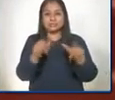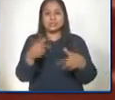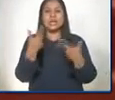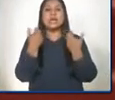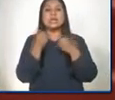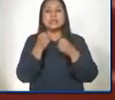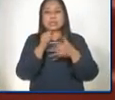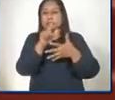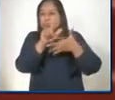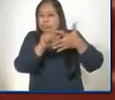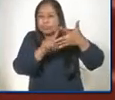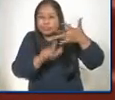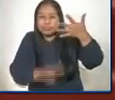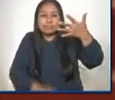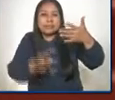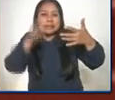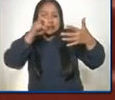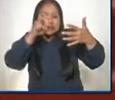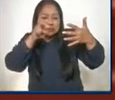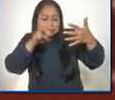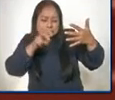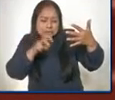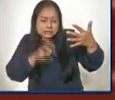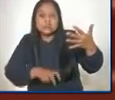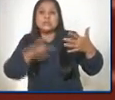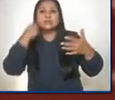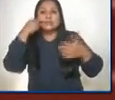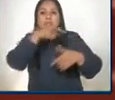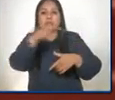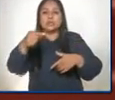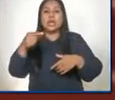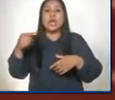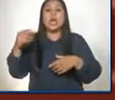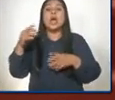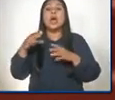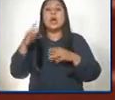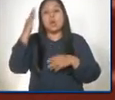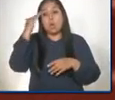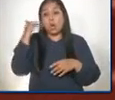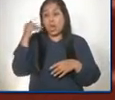elaborando todo un listado de necesidades. Corea nos va a ayudar